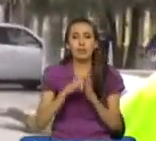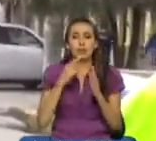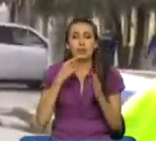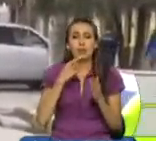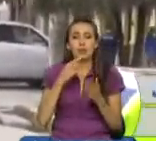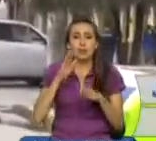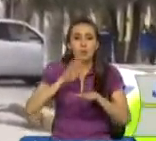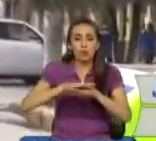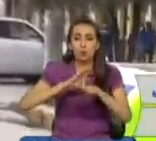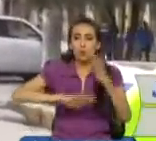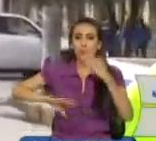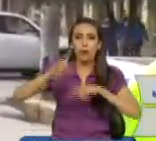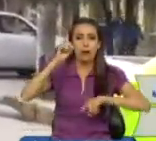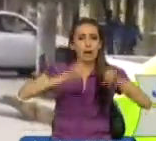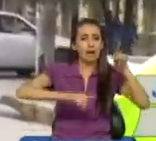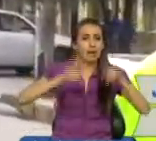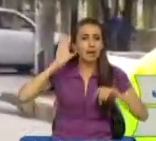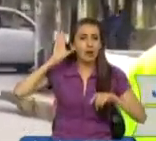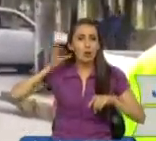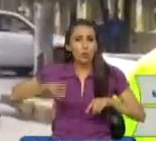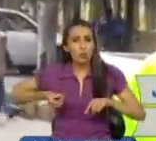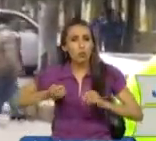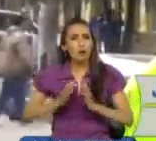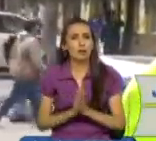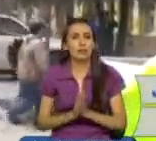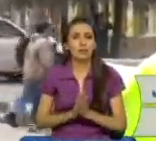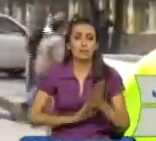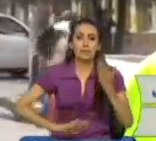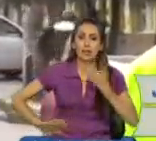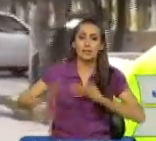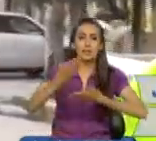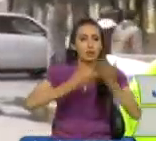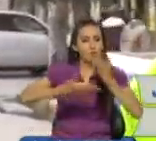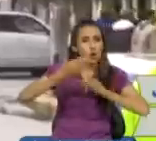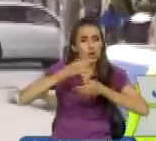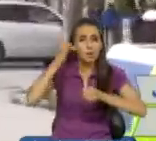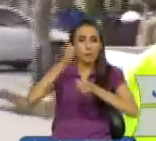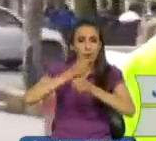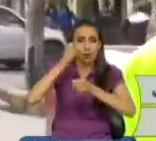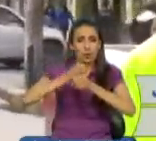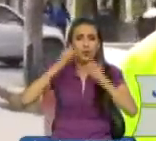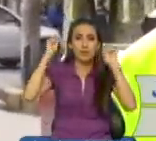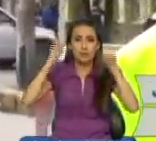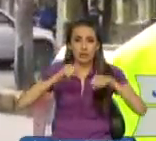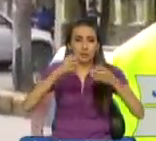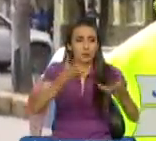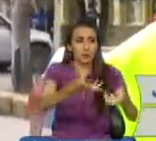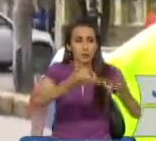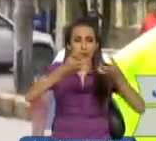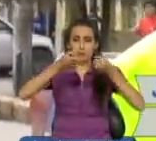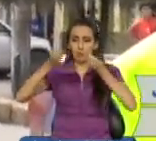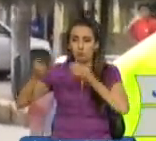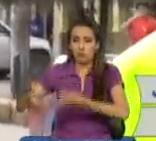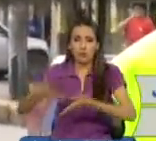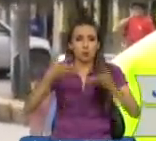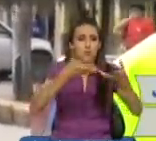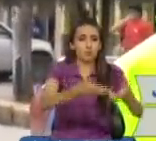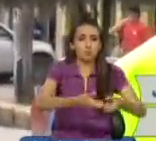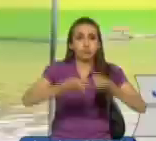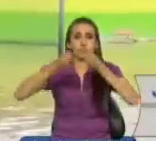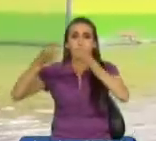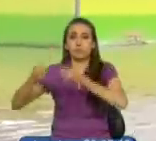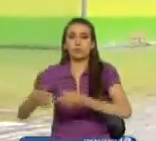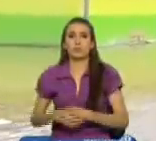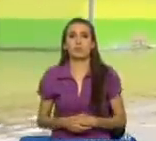de Cuenca molleturo lenta para que nos colaboren y ver cómo se puede evacuar asunto de los